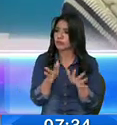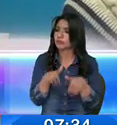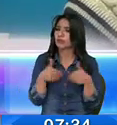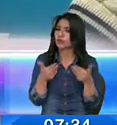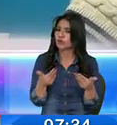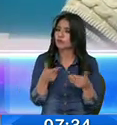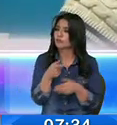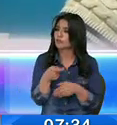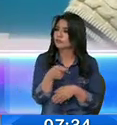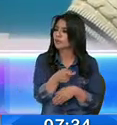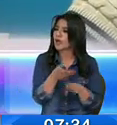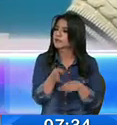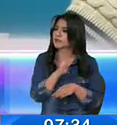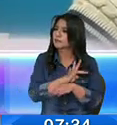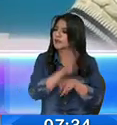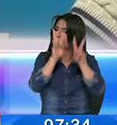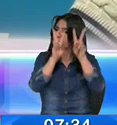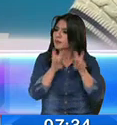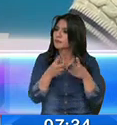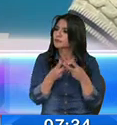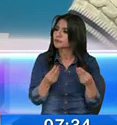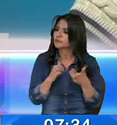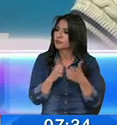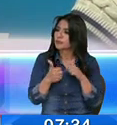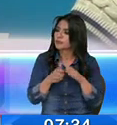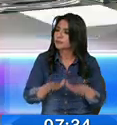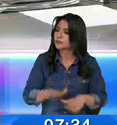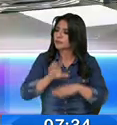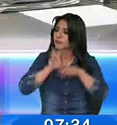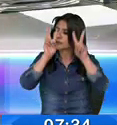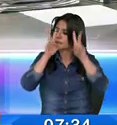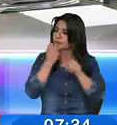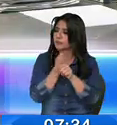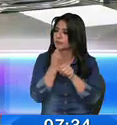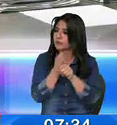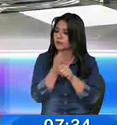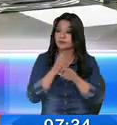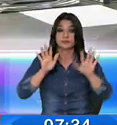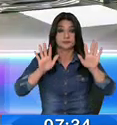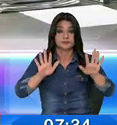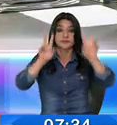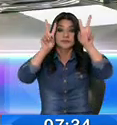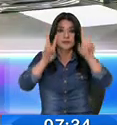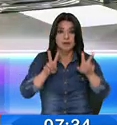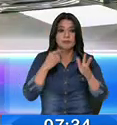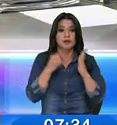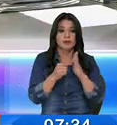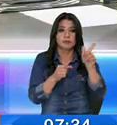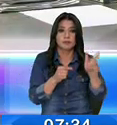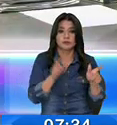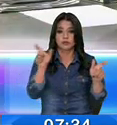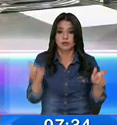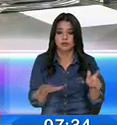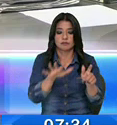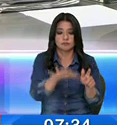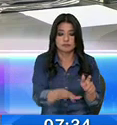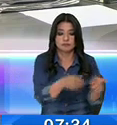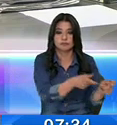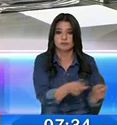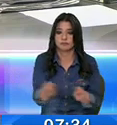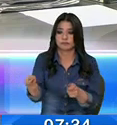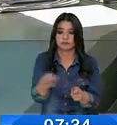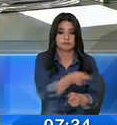cuál ha sido el aporte de la asamblea para solucionar los problemas del país mire cuando el tema de la tercerización aquí se hablaba de que la